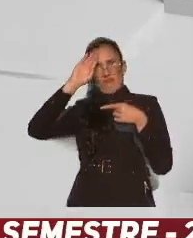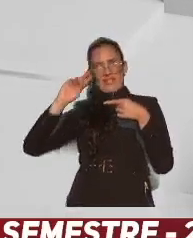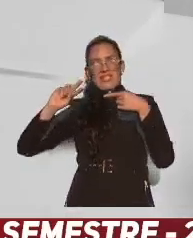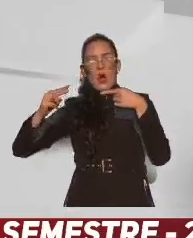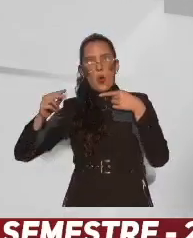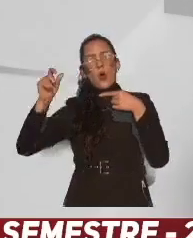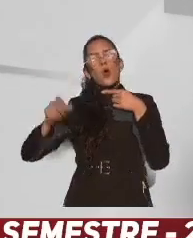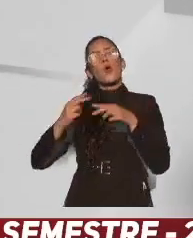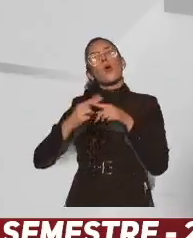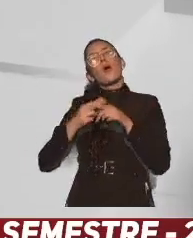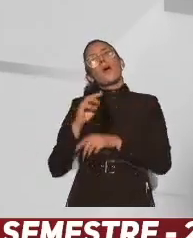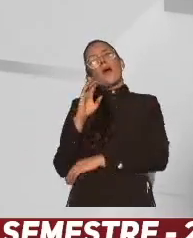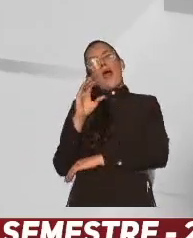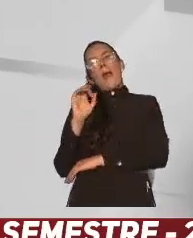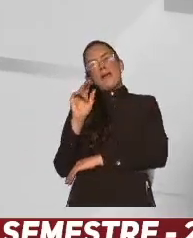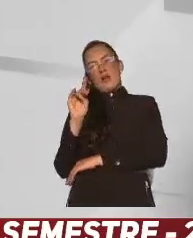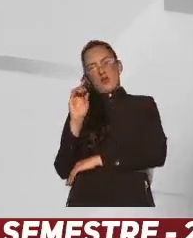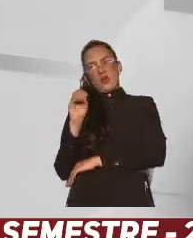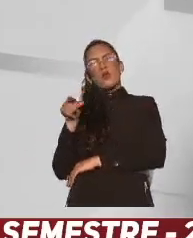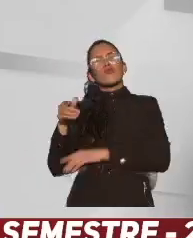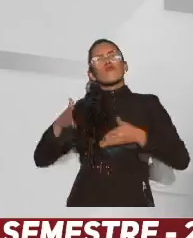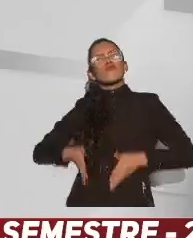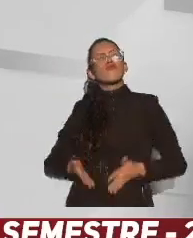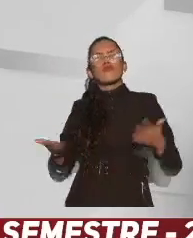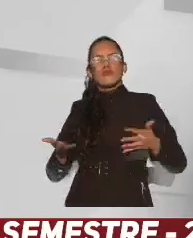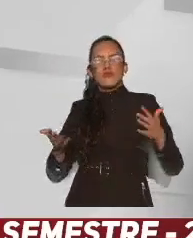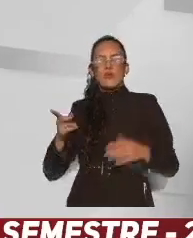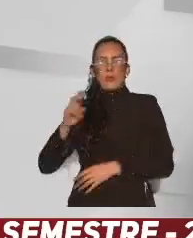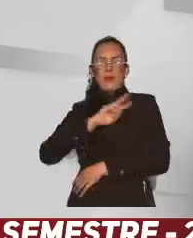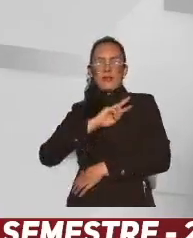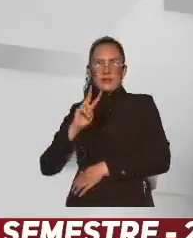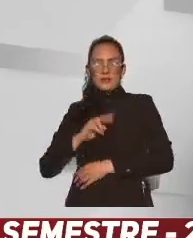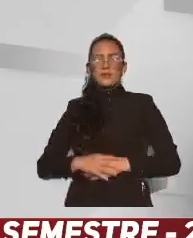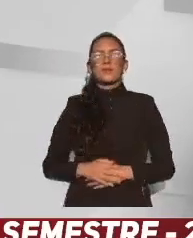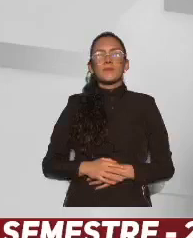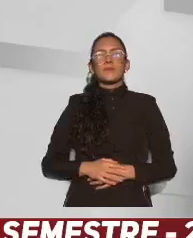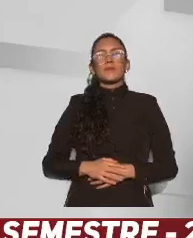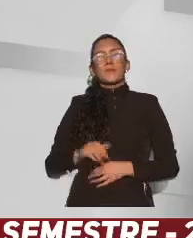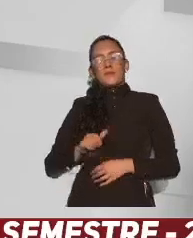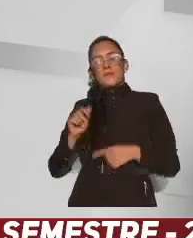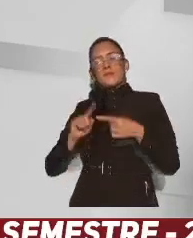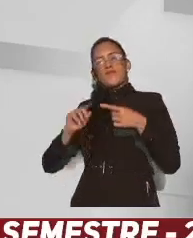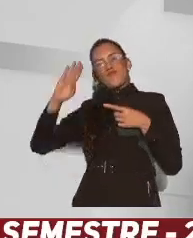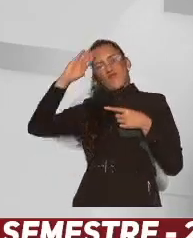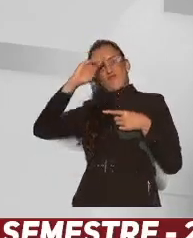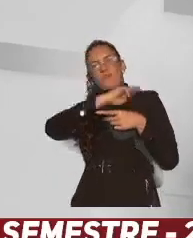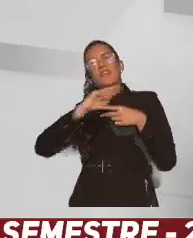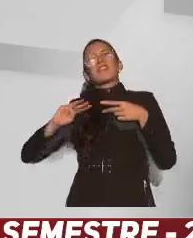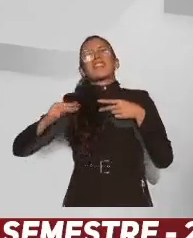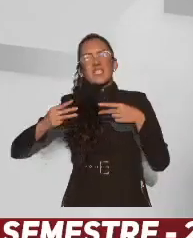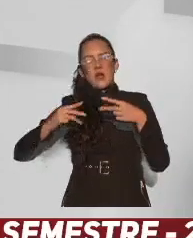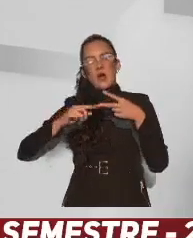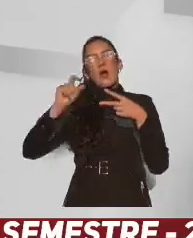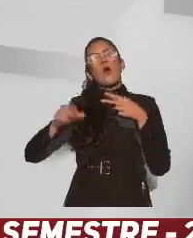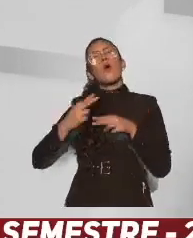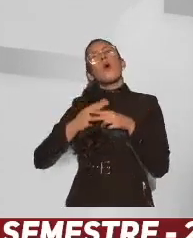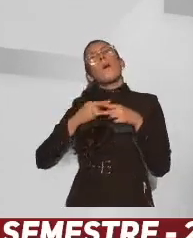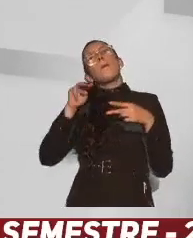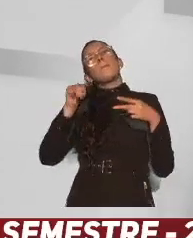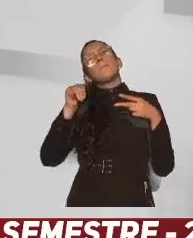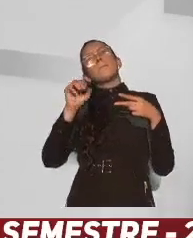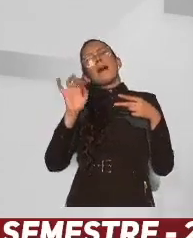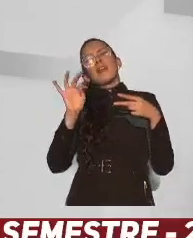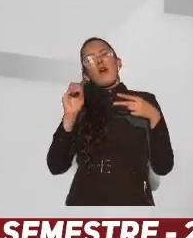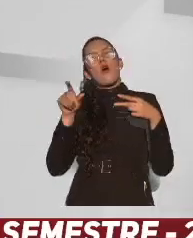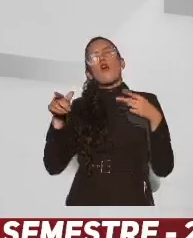Brian Alberto, oriundo de Palmira, Valle del Cauca. Cabo Tercero Benavides Borges Juan Mateo, oriundo de la